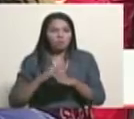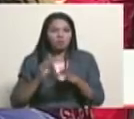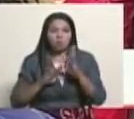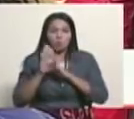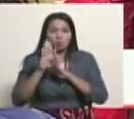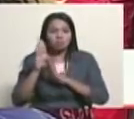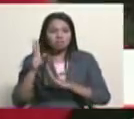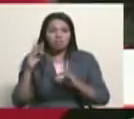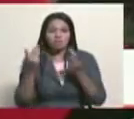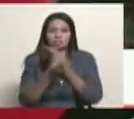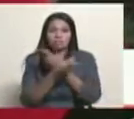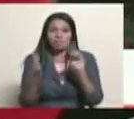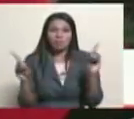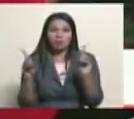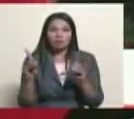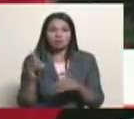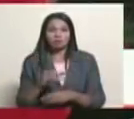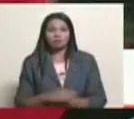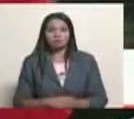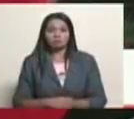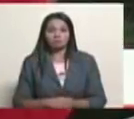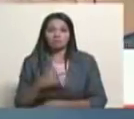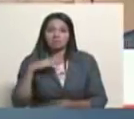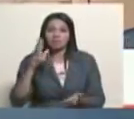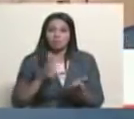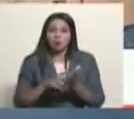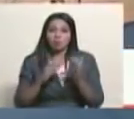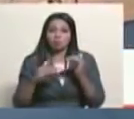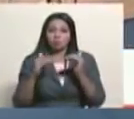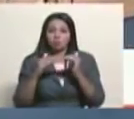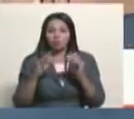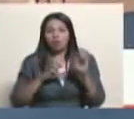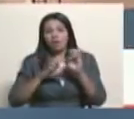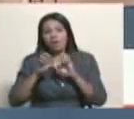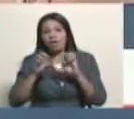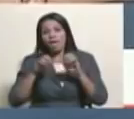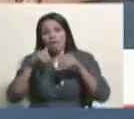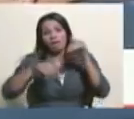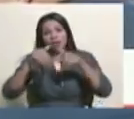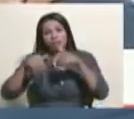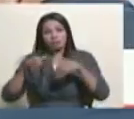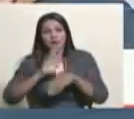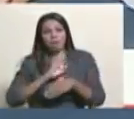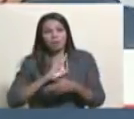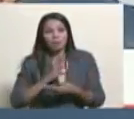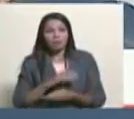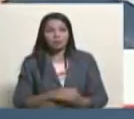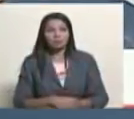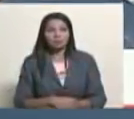proceso democrático que se prueba y se mide con elecciones y soberanía popular.